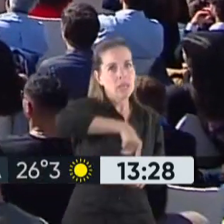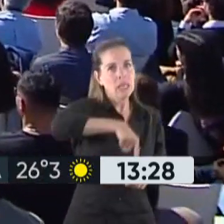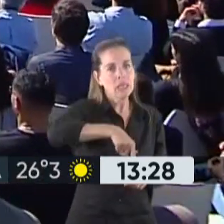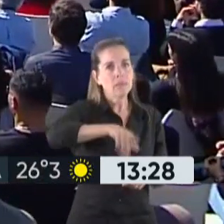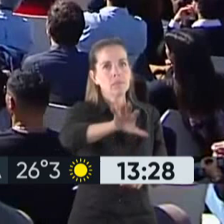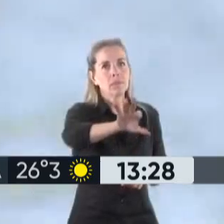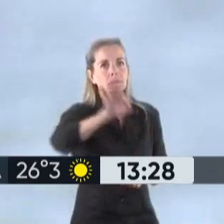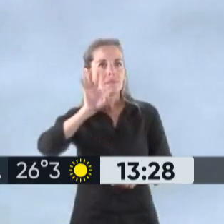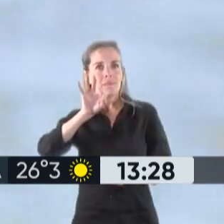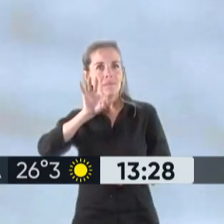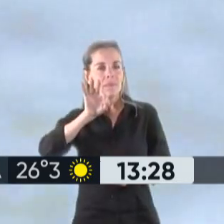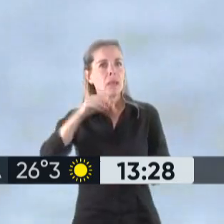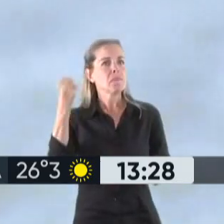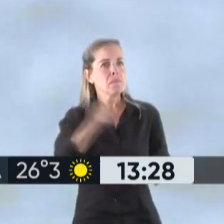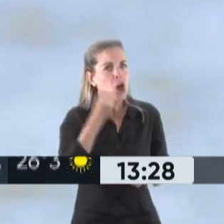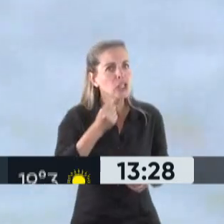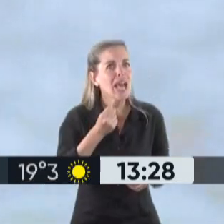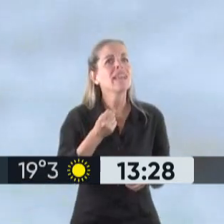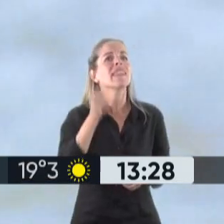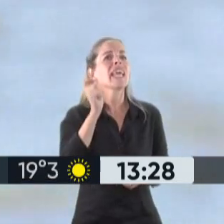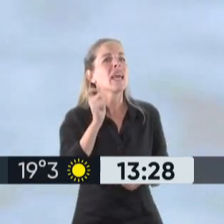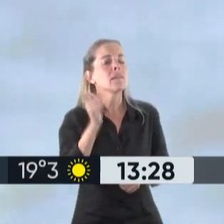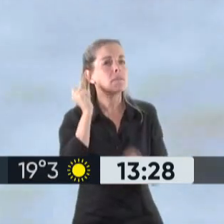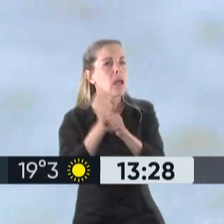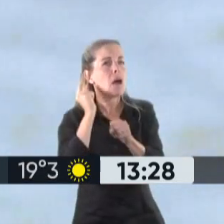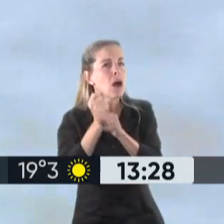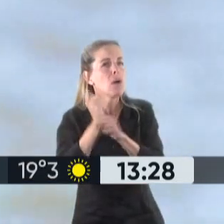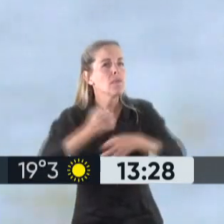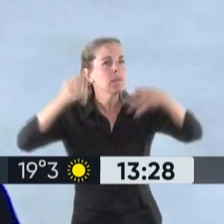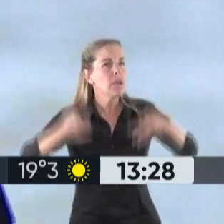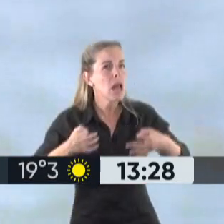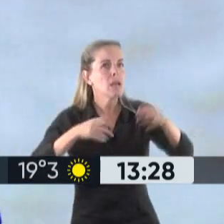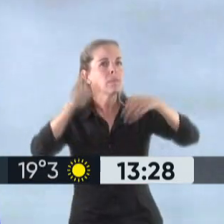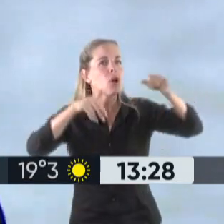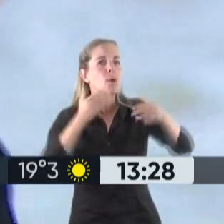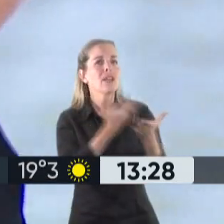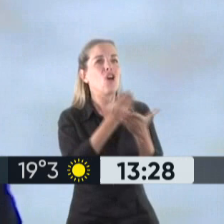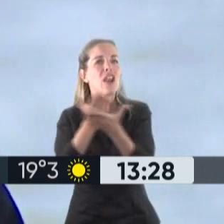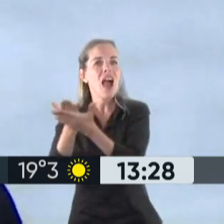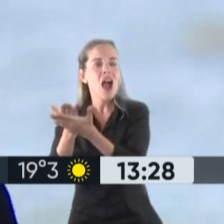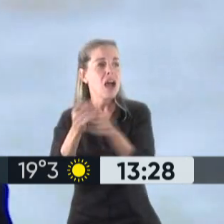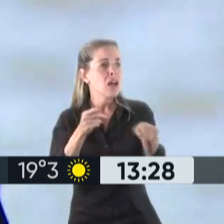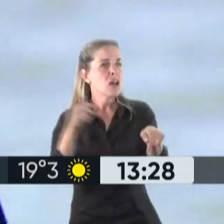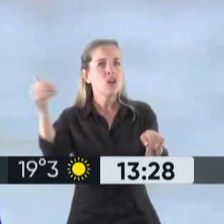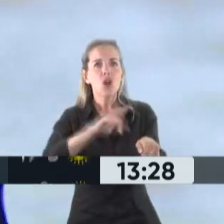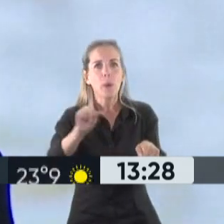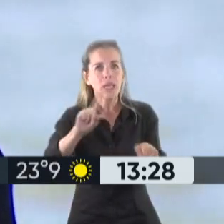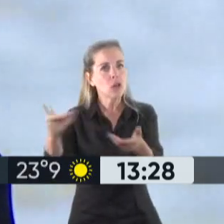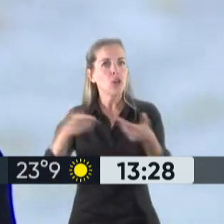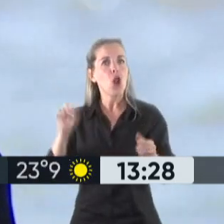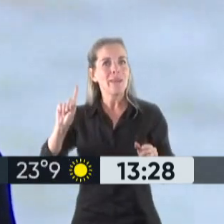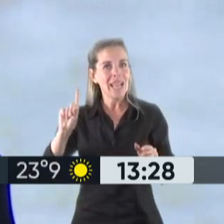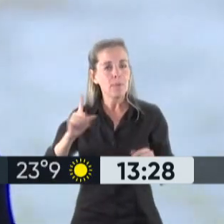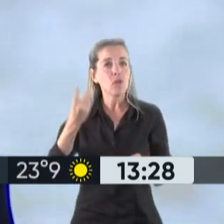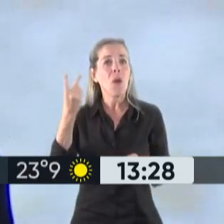destacar lo mucho que trabajó y lo bien que lo hizo en el llamado a licitación alguien que no veo, no sé por qué no lo invitamos, que